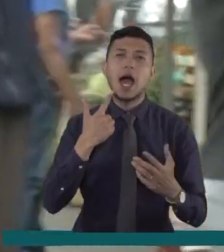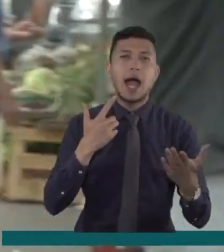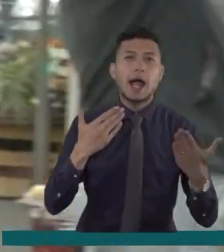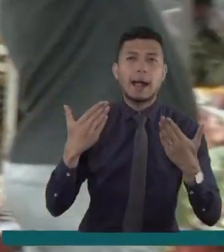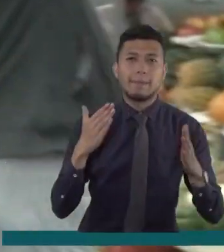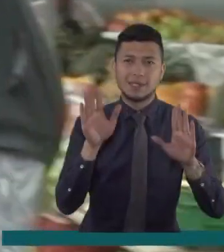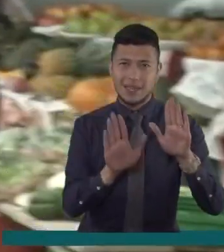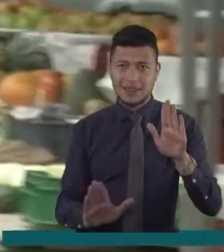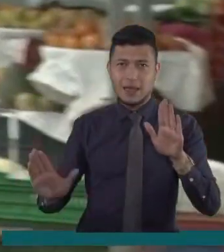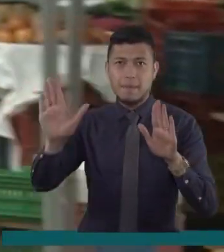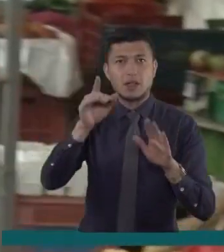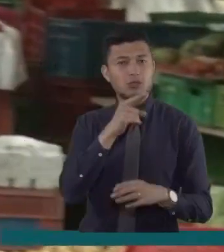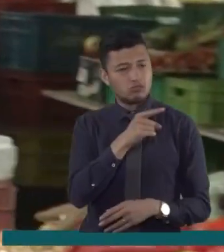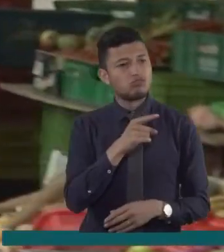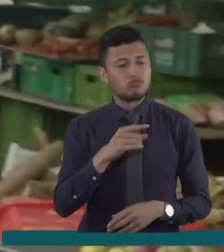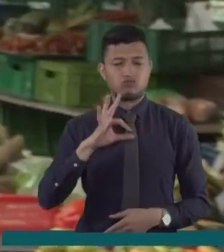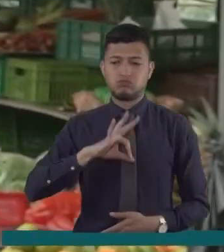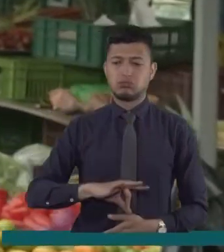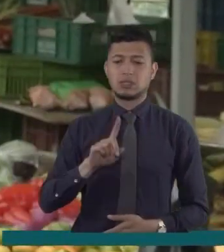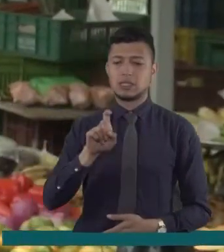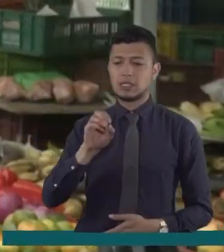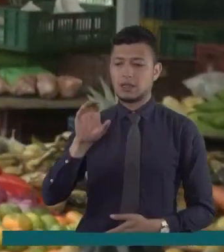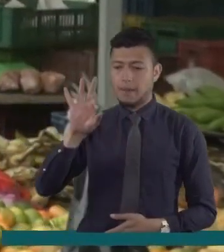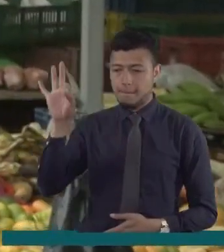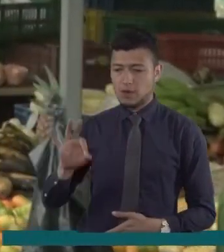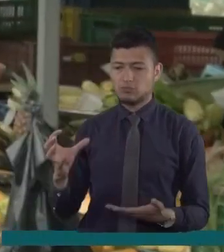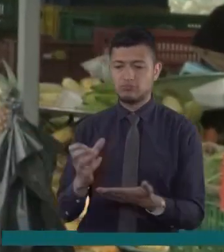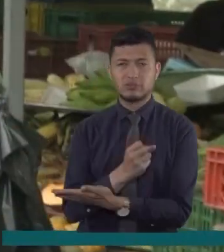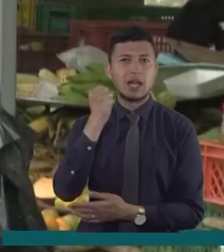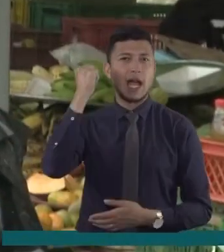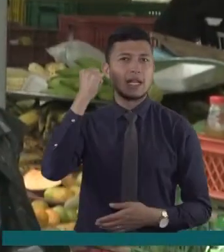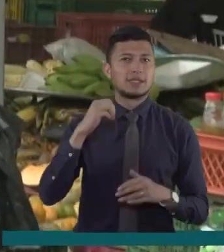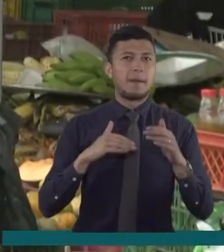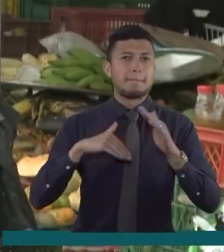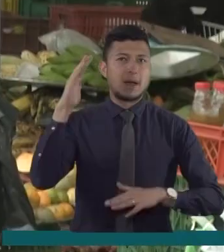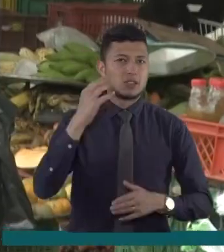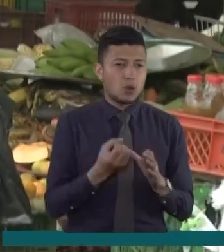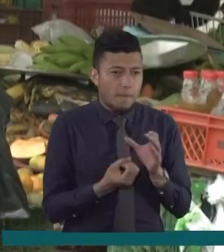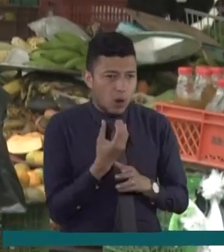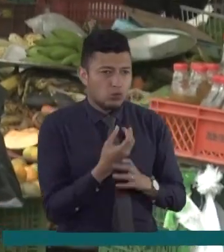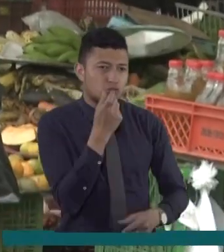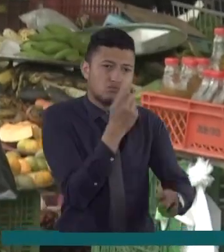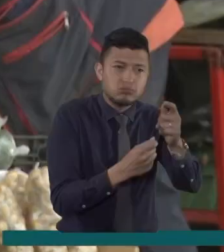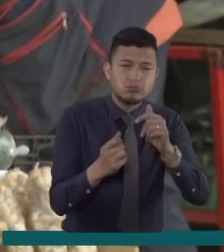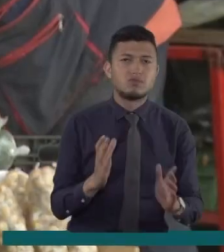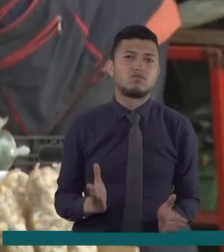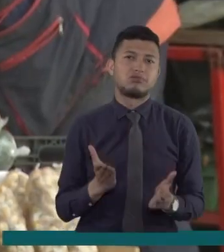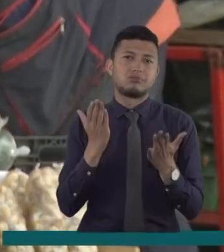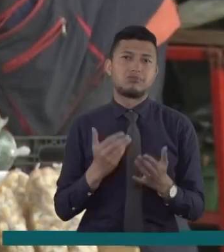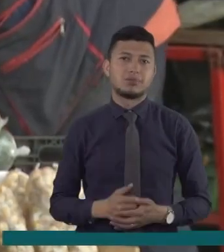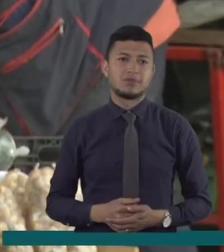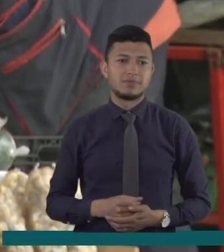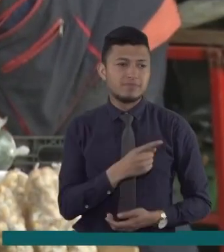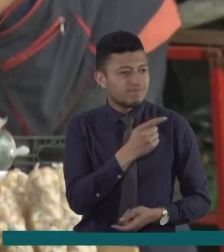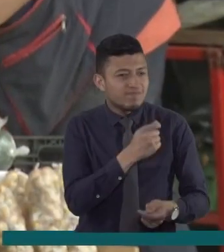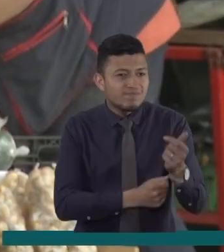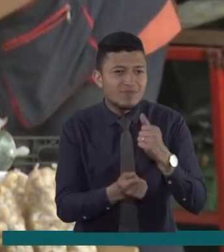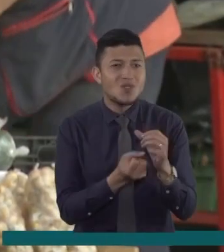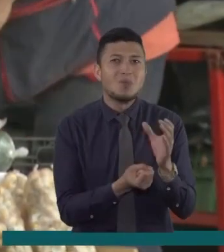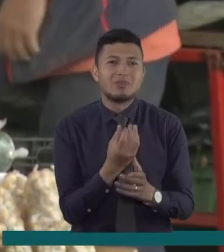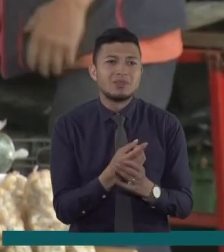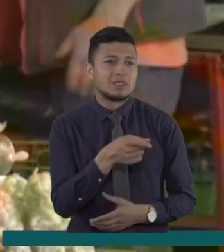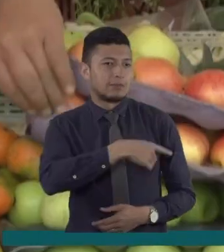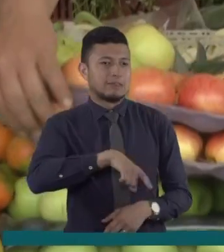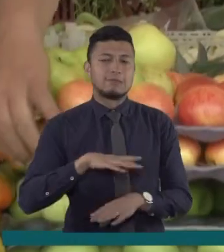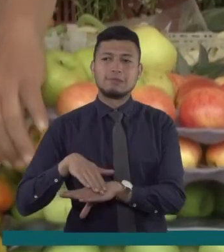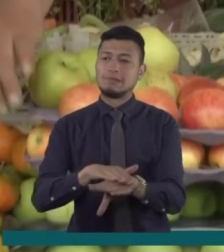campesinos del departamento obtengan un 60% más de ganancia en los productos que venden los vendedores de estos productos